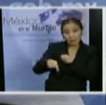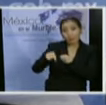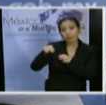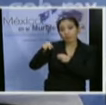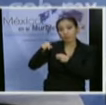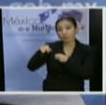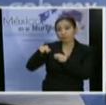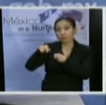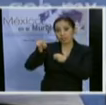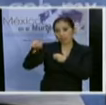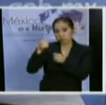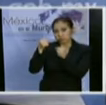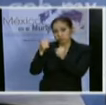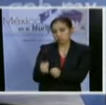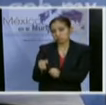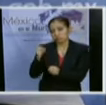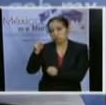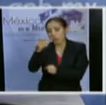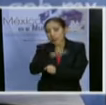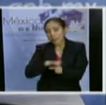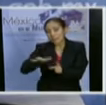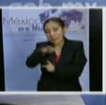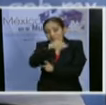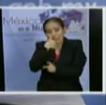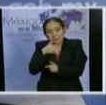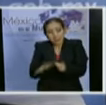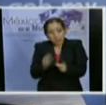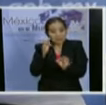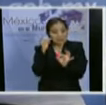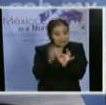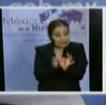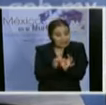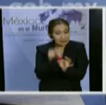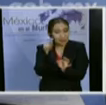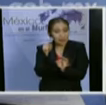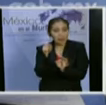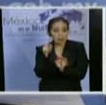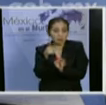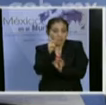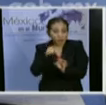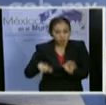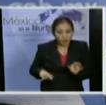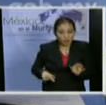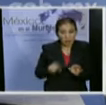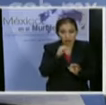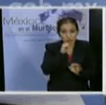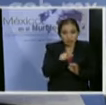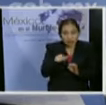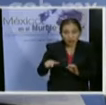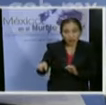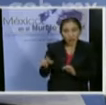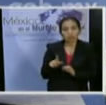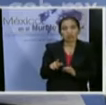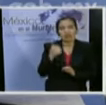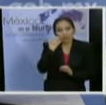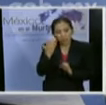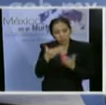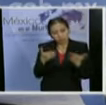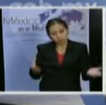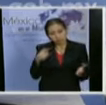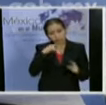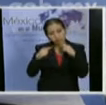que aseguran un ambiente propicio, pero en donde lo más importante es que los gobiernos, digamos, estén